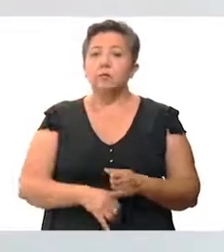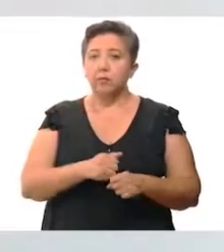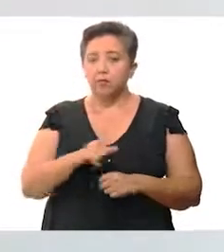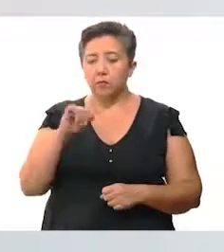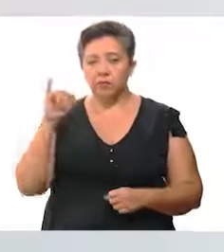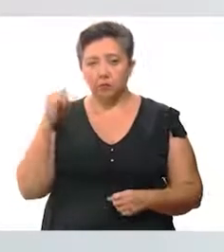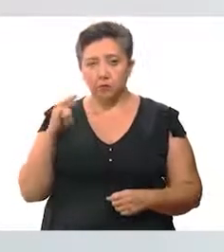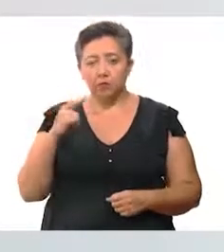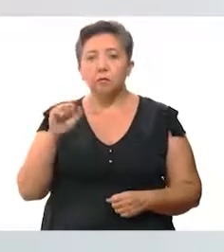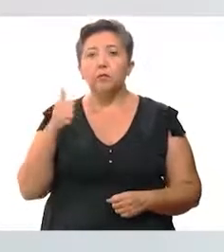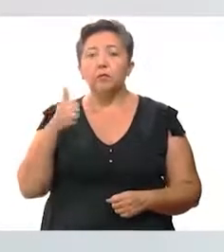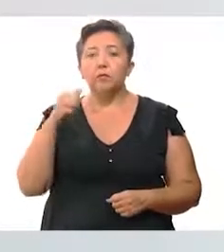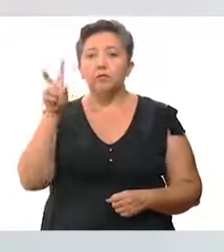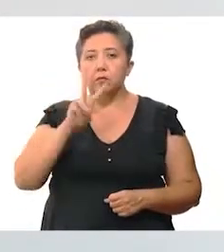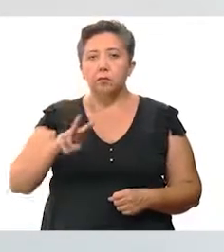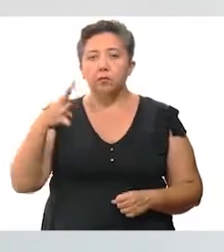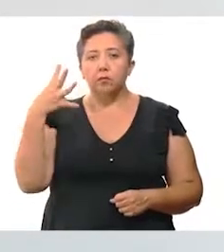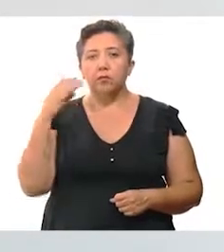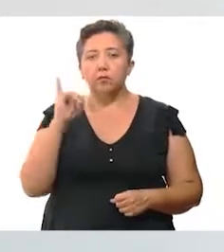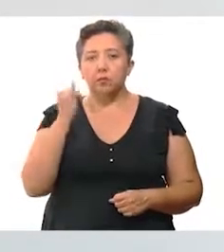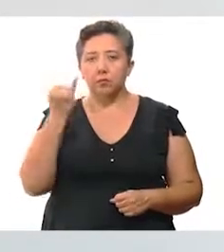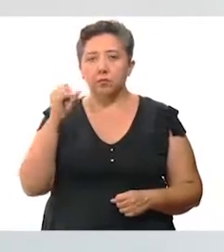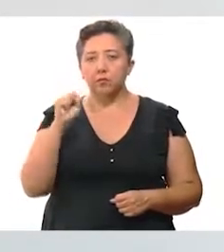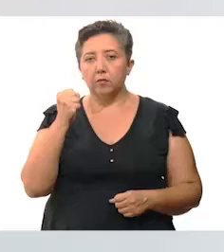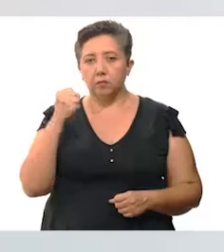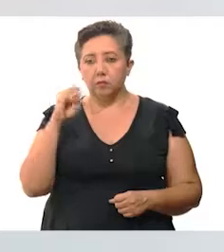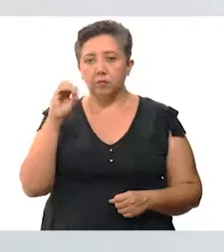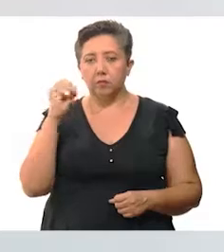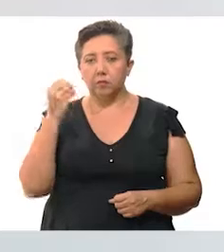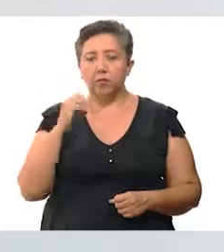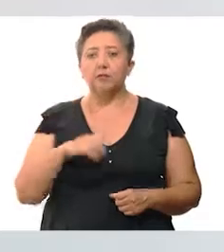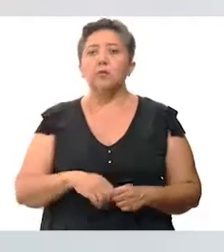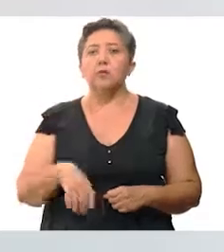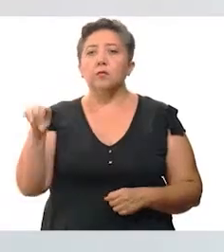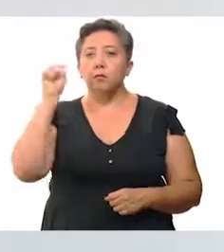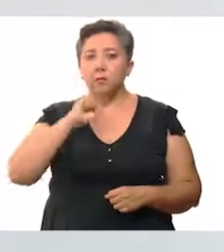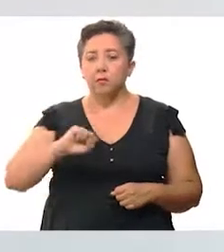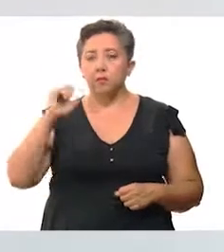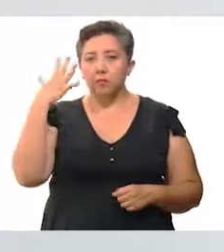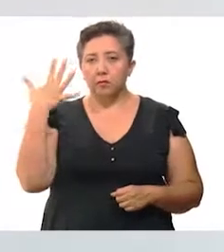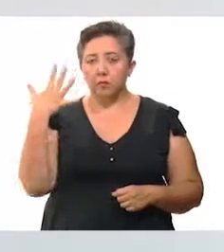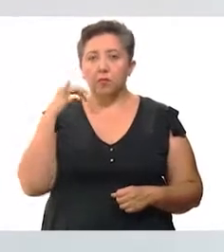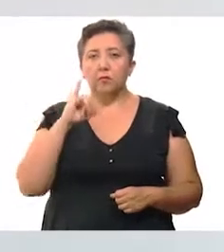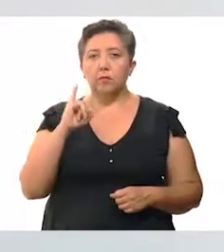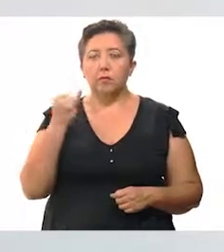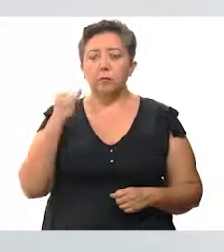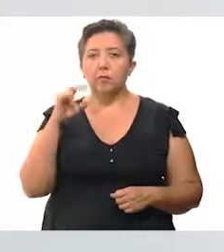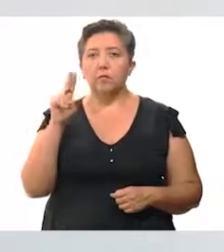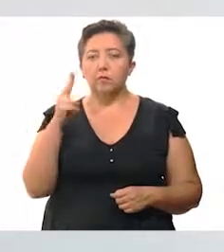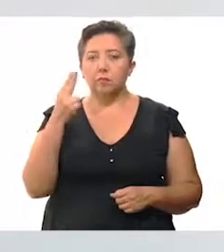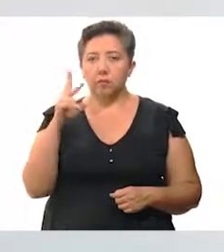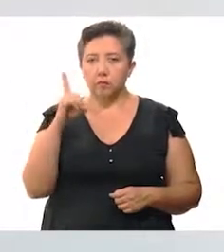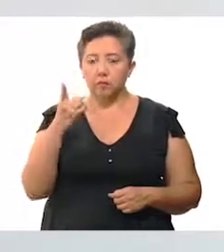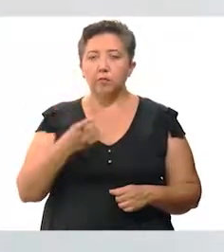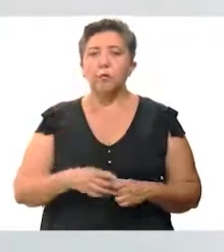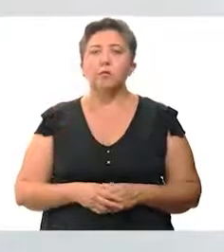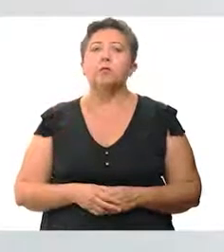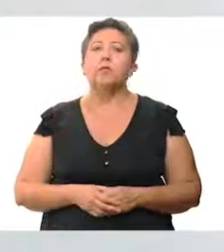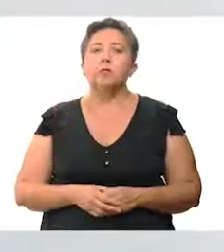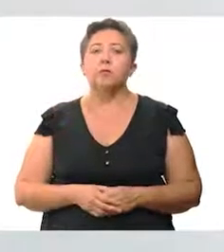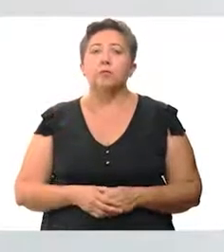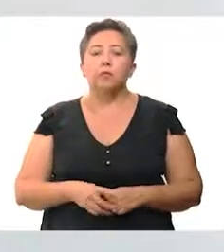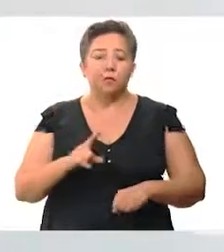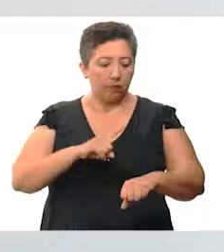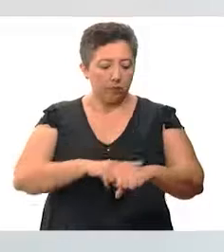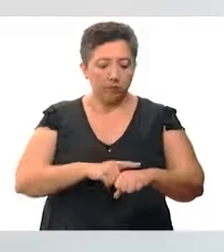y agosto, viernes 4 de junio a los de septiembre y octubre, sábado 5 de junio a los de noviembre y diciembre.